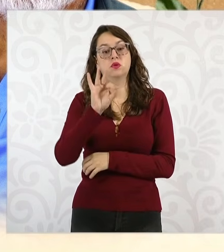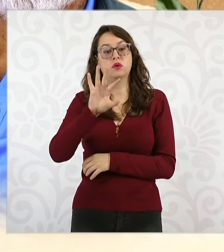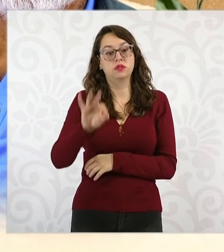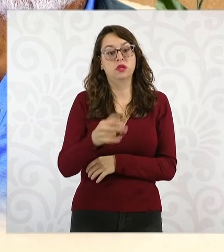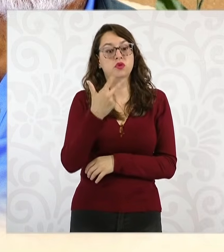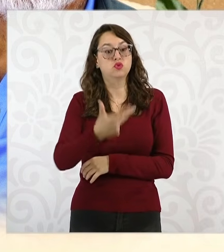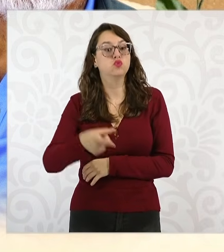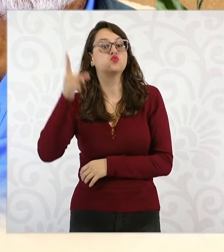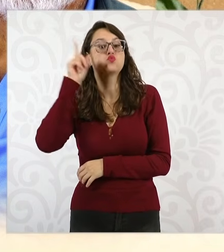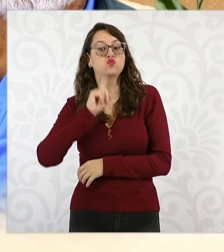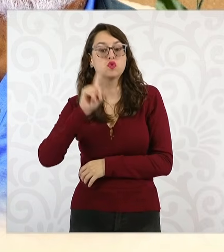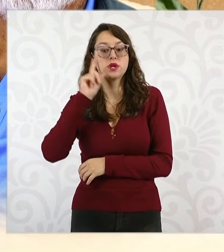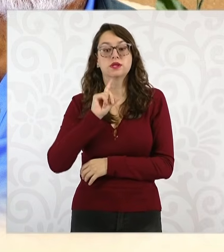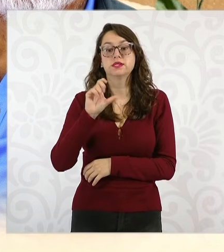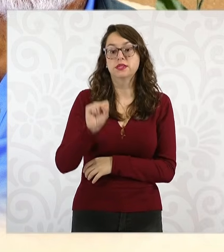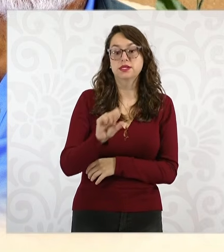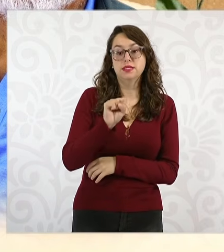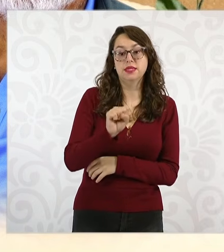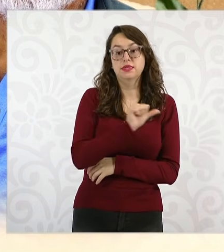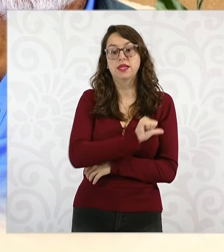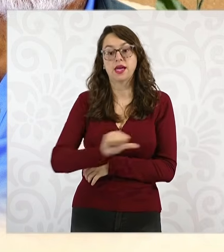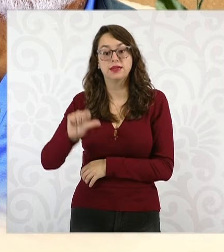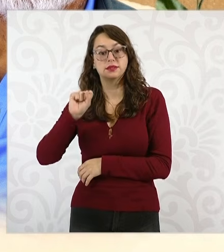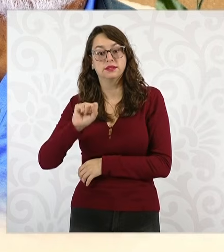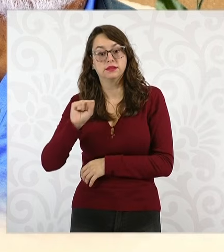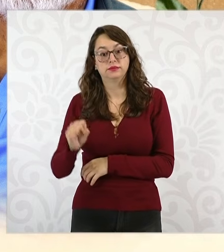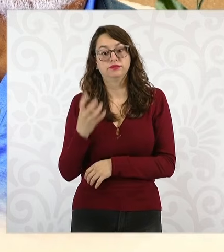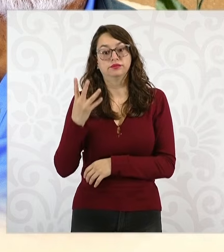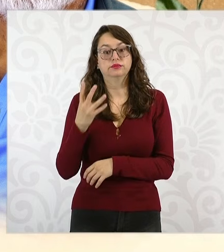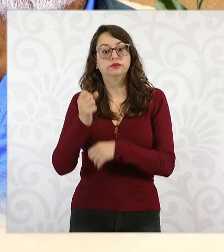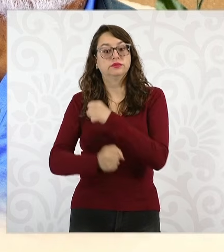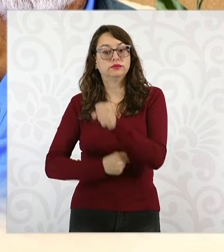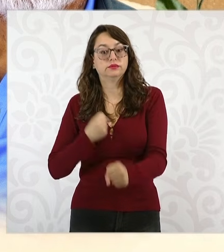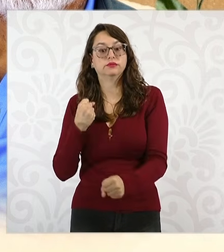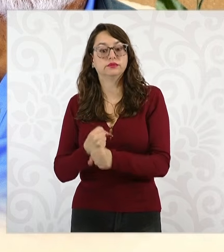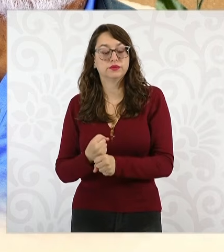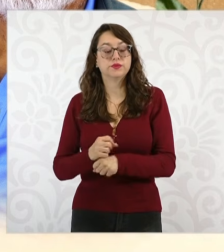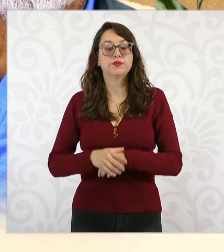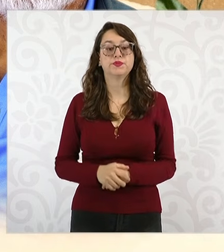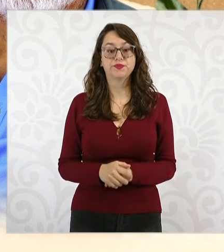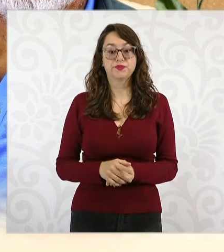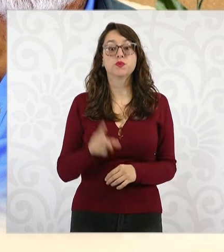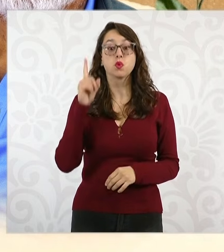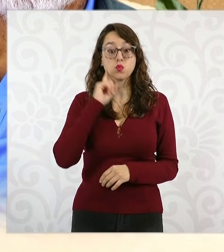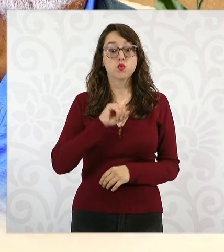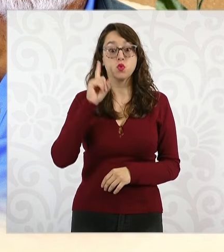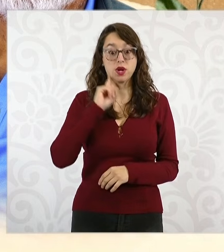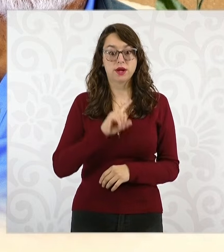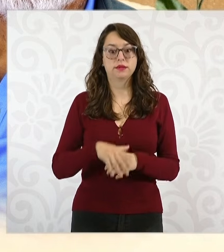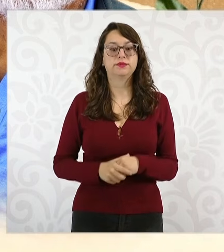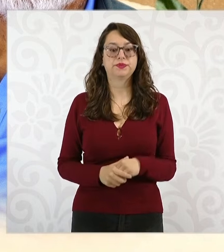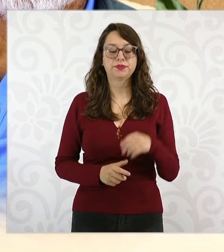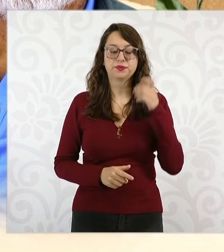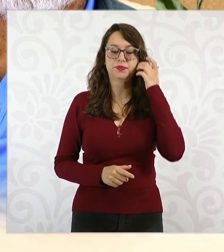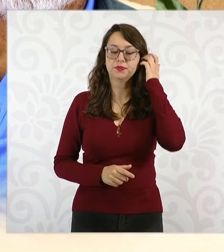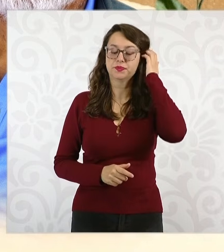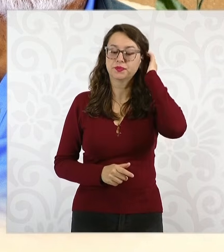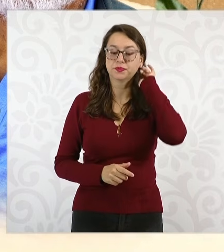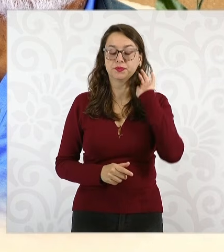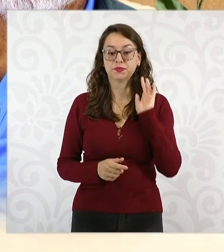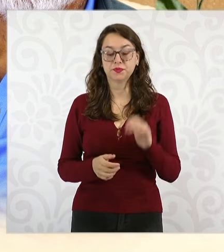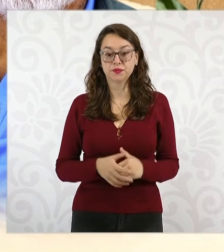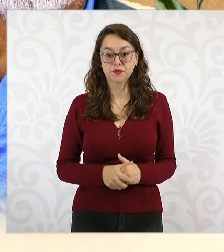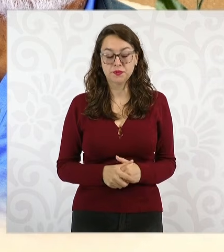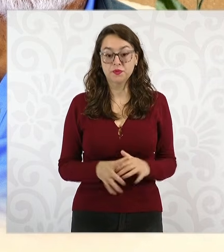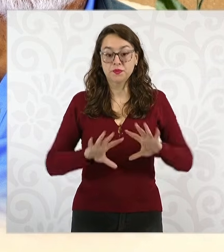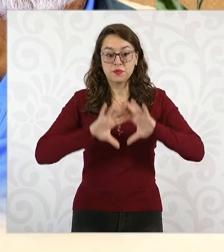2,783,248 mujeres de 60 a 64 años. Acuérdense, este es el programa de mujeres Bienestar.